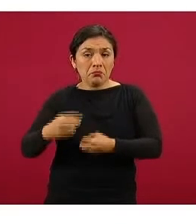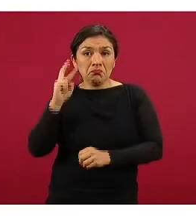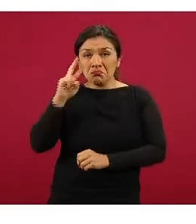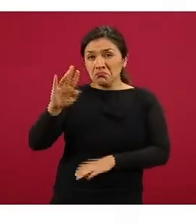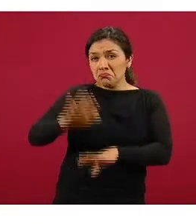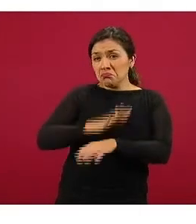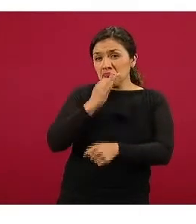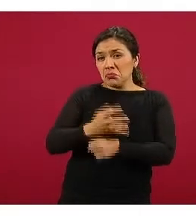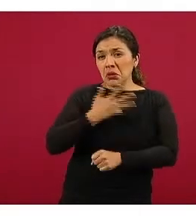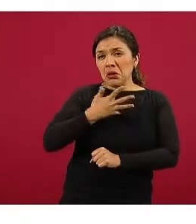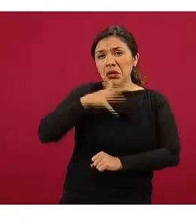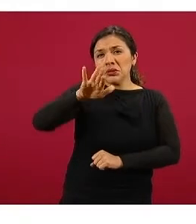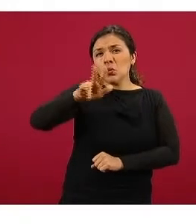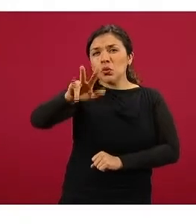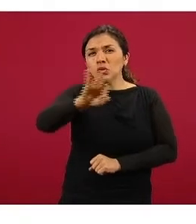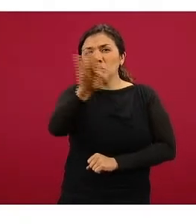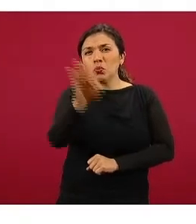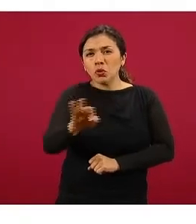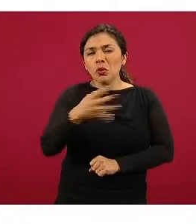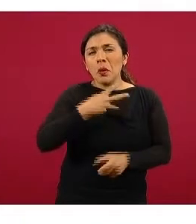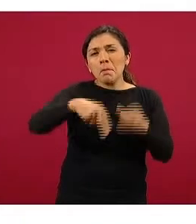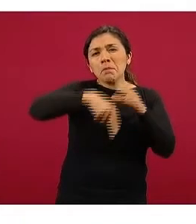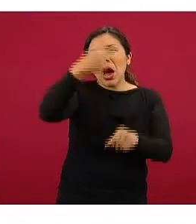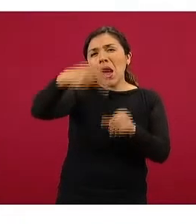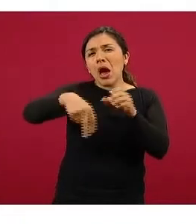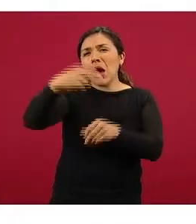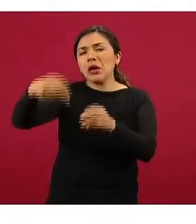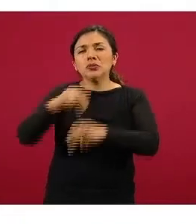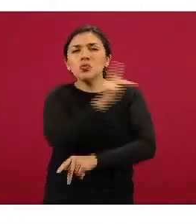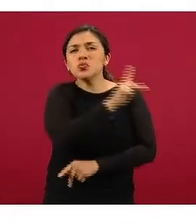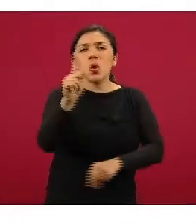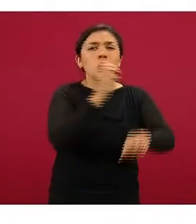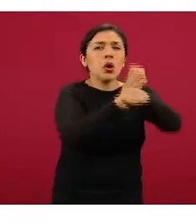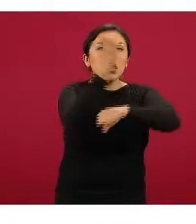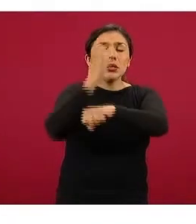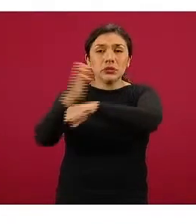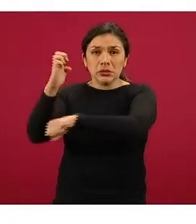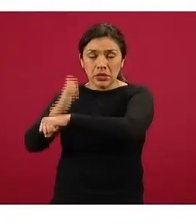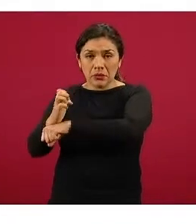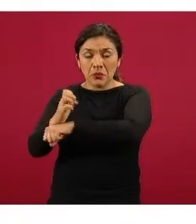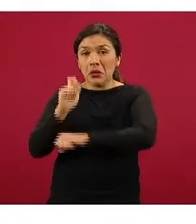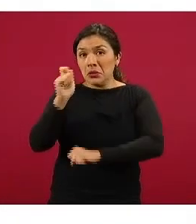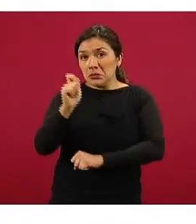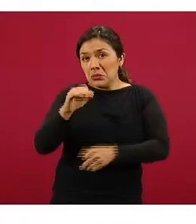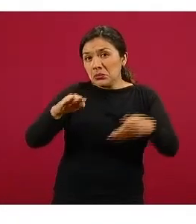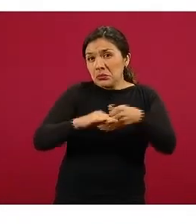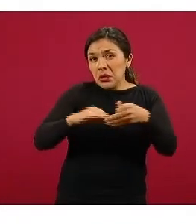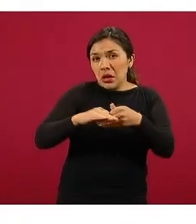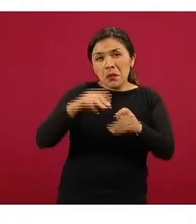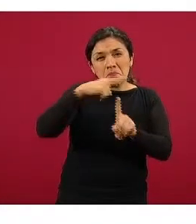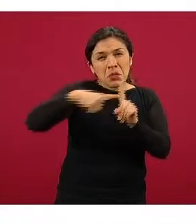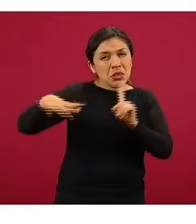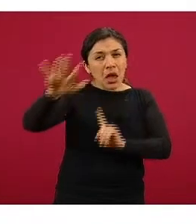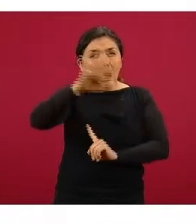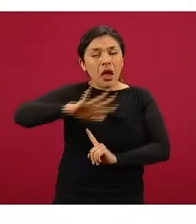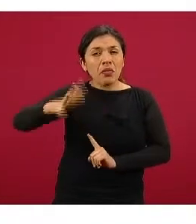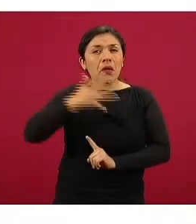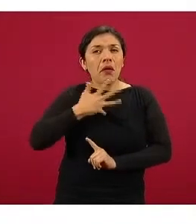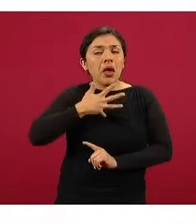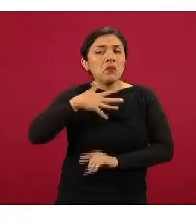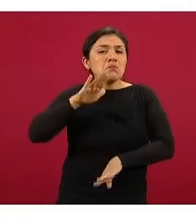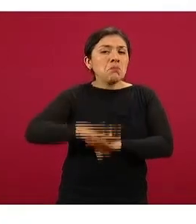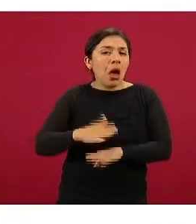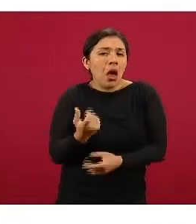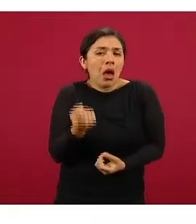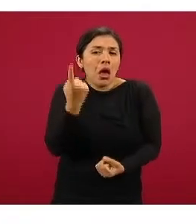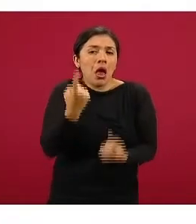menos 58% de disponibilidad en todas las entidades federativas, viendo que prácticamente la mitad de ellas tienen